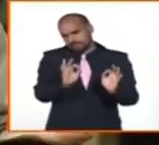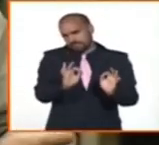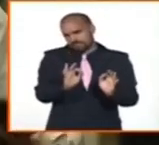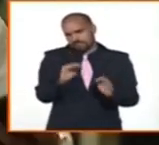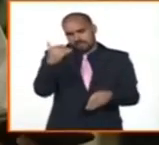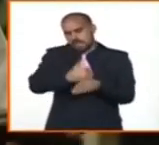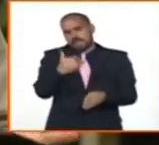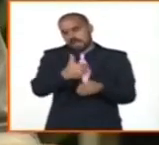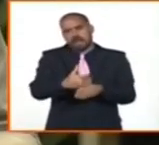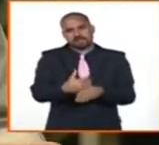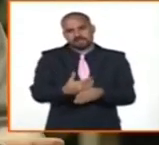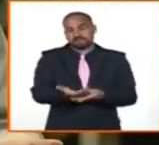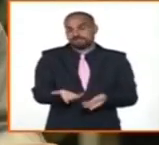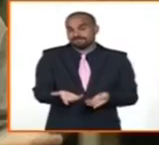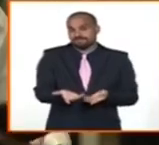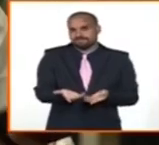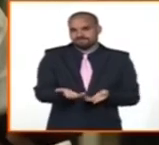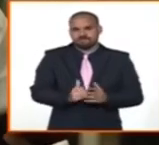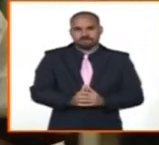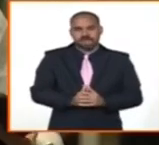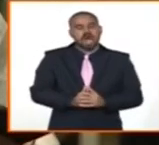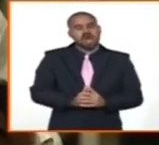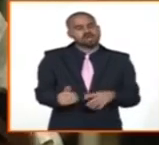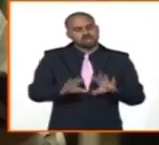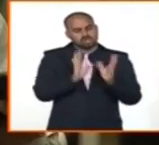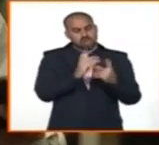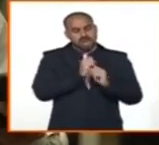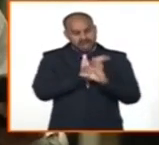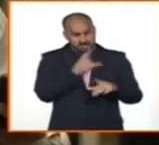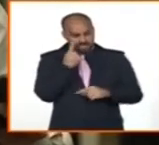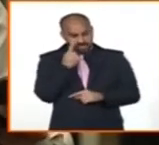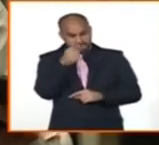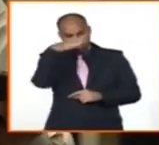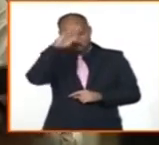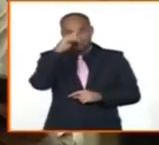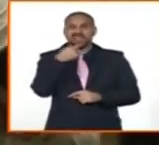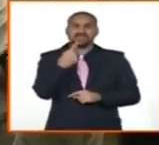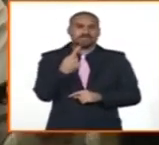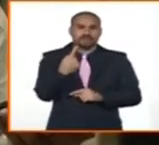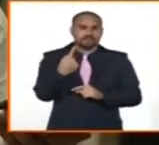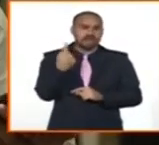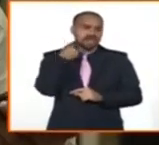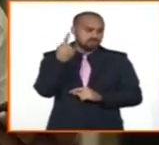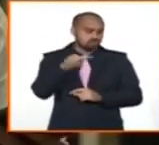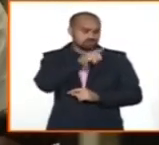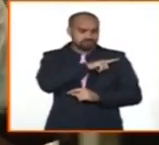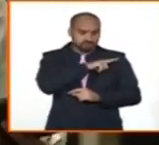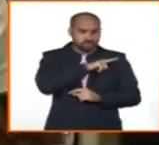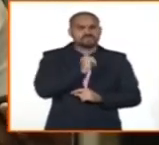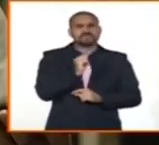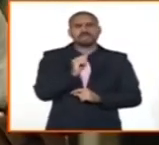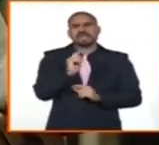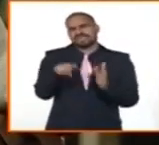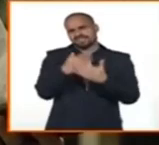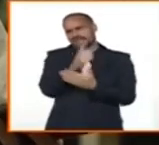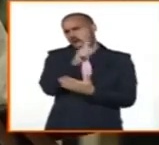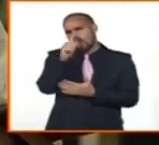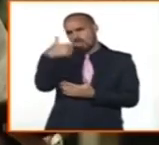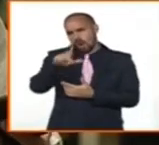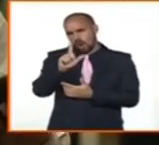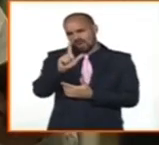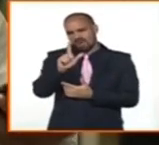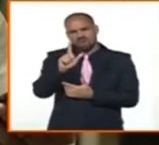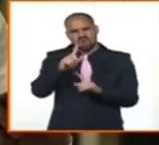capital simbólico inmenso es parte de lo que se ataca, y creo que el 11 de julio pasado tuvo entre los objetivos varios golpear ese capital